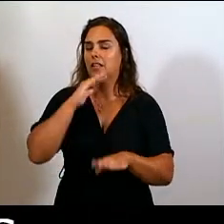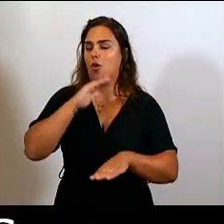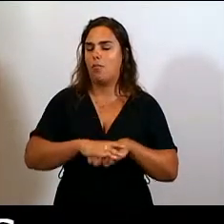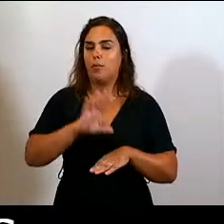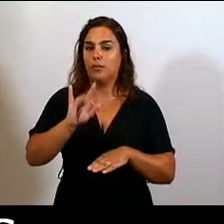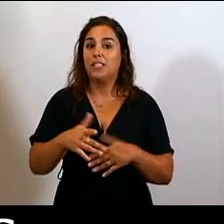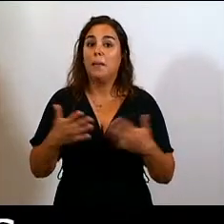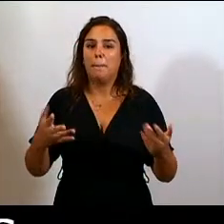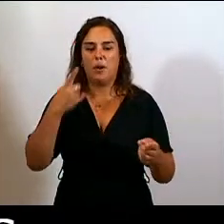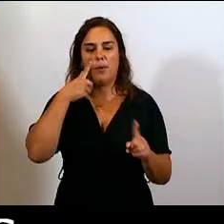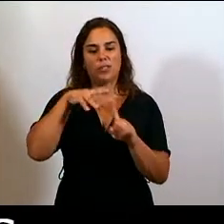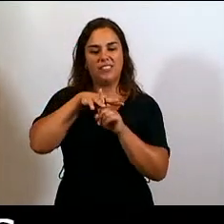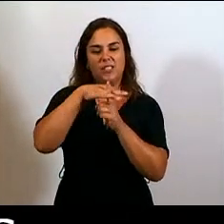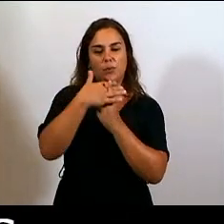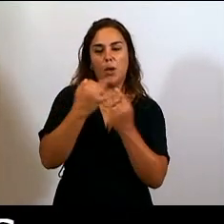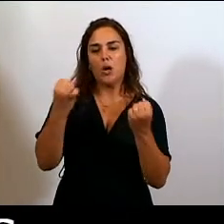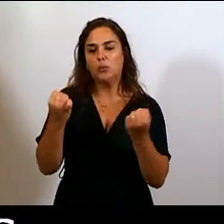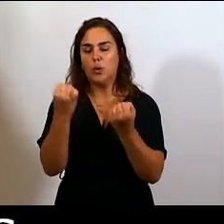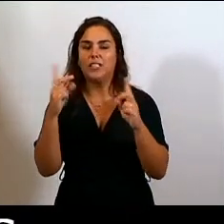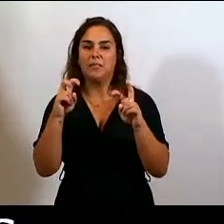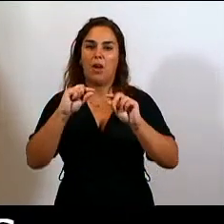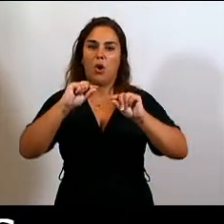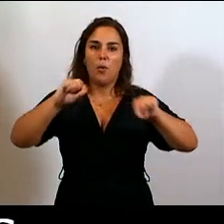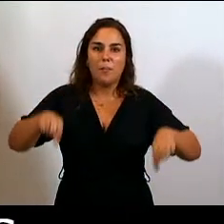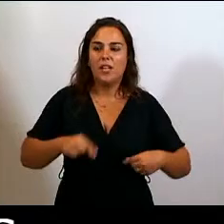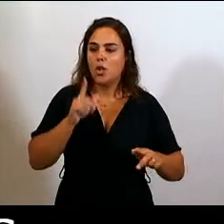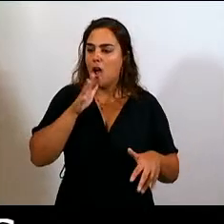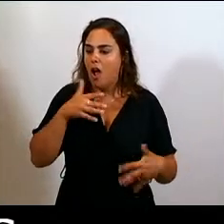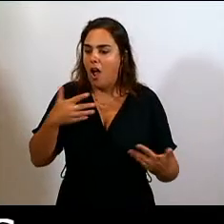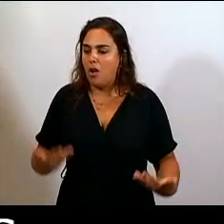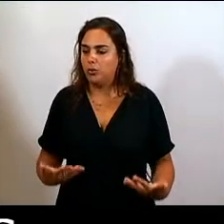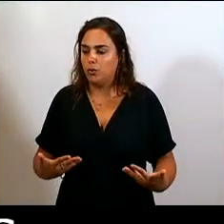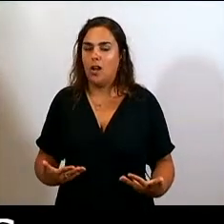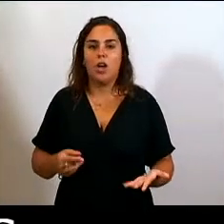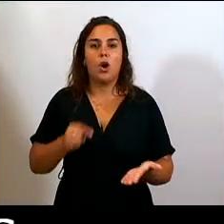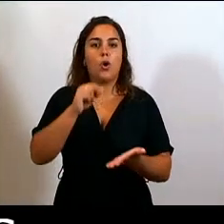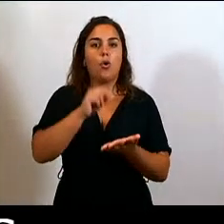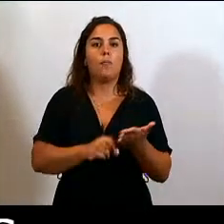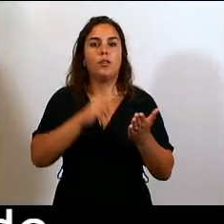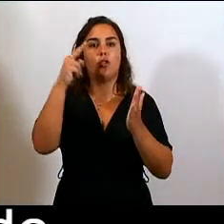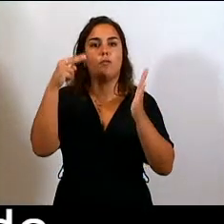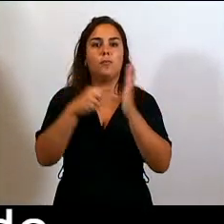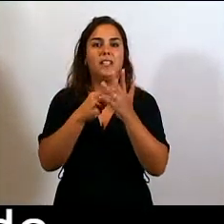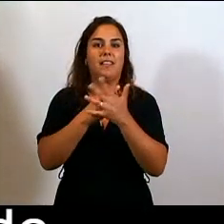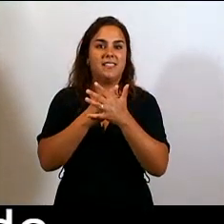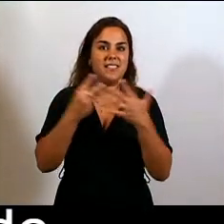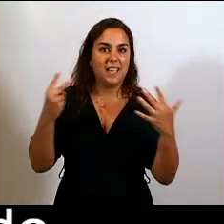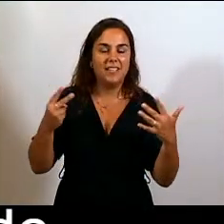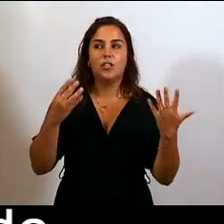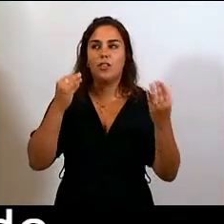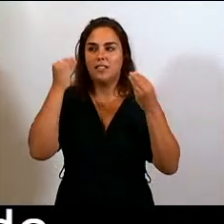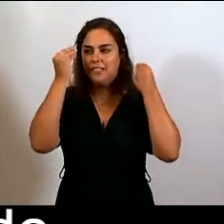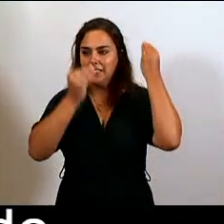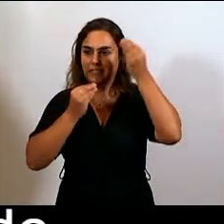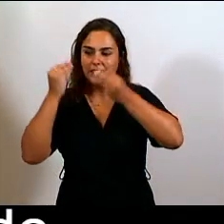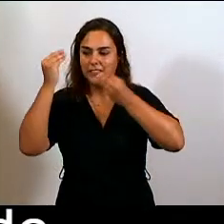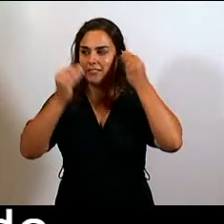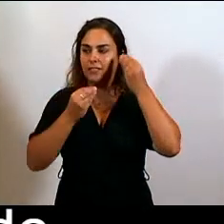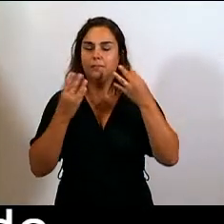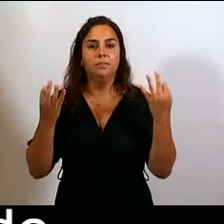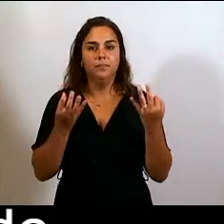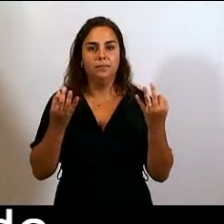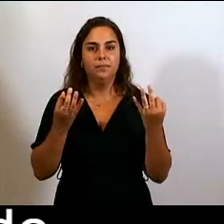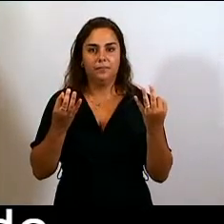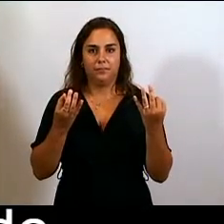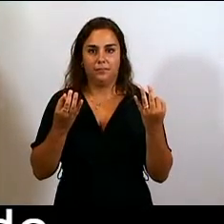que las circunstancias de aprobación del convenio a fecha de hoy es el convenio del 2017 y considerábamos que la